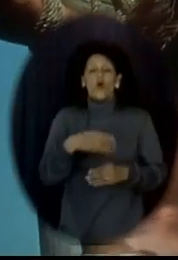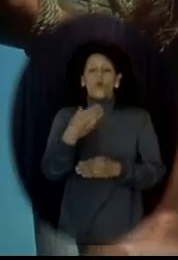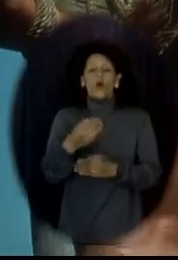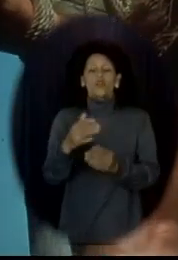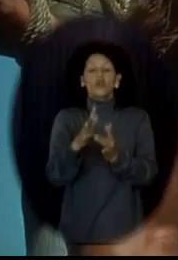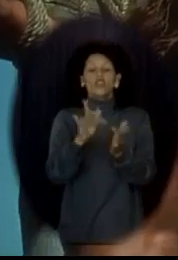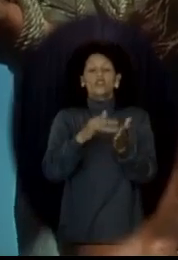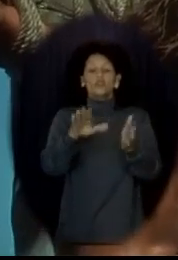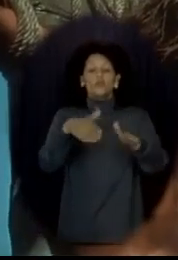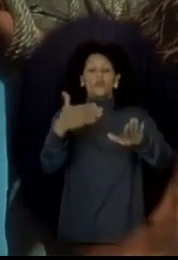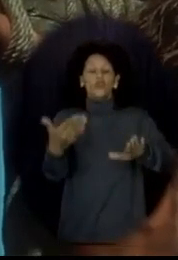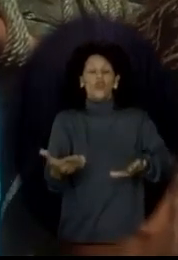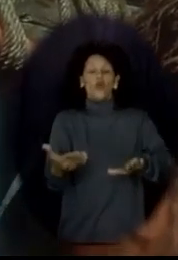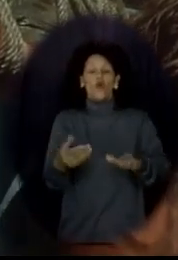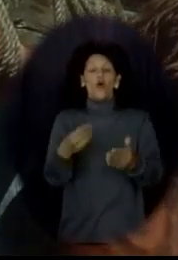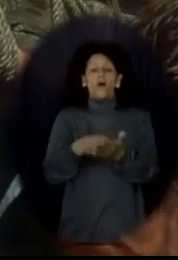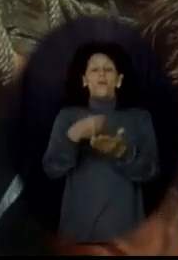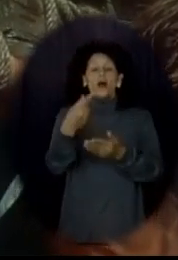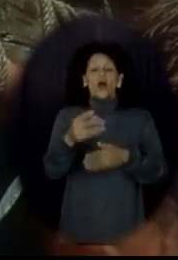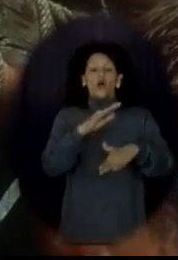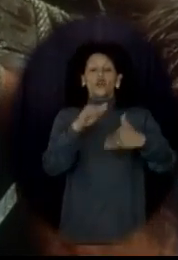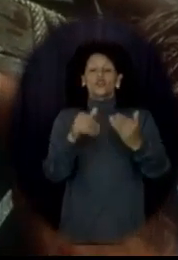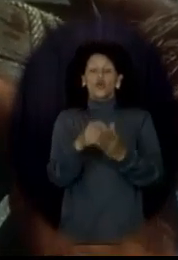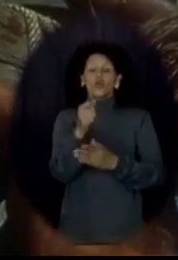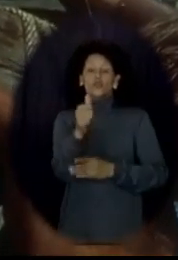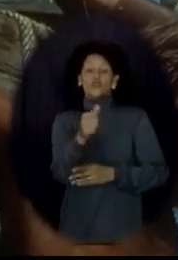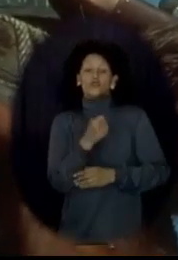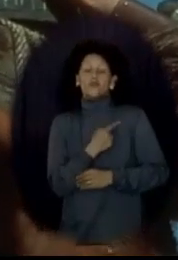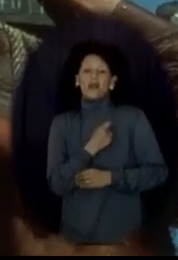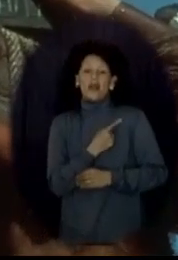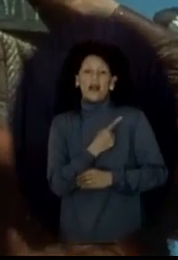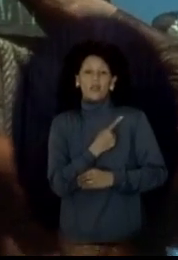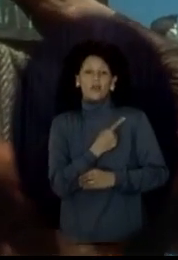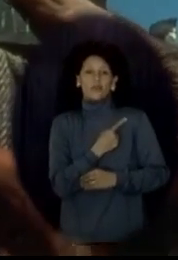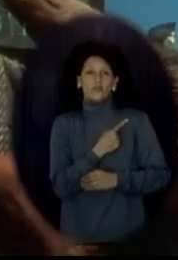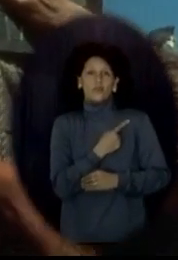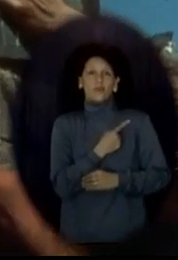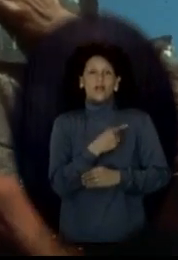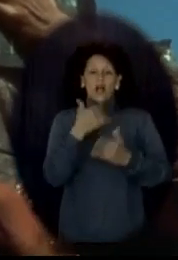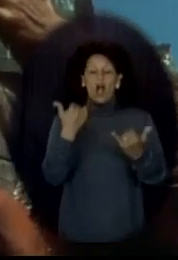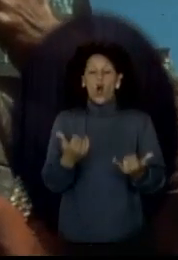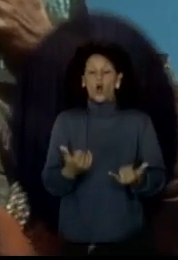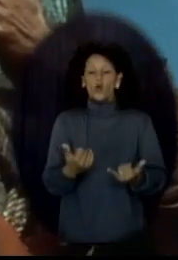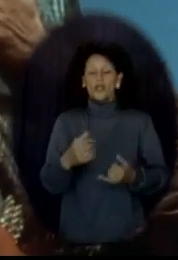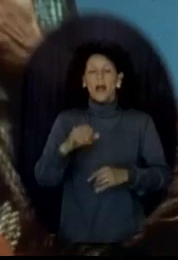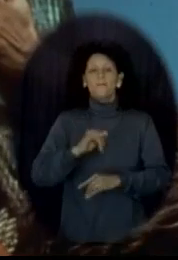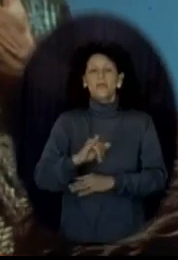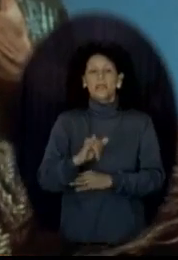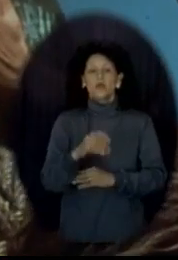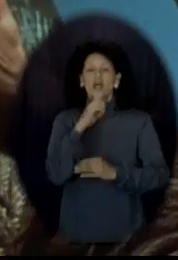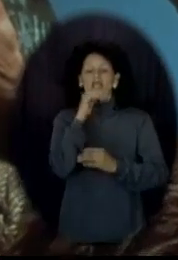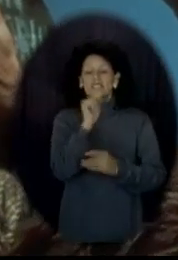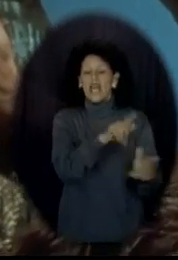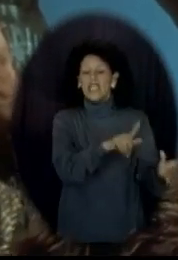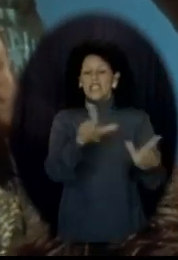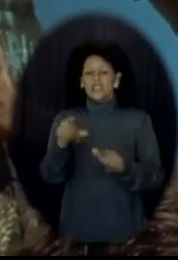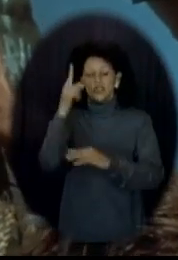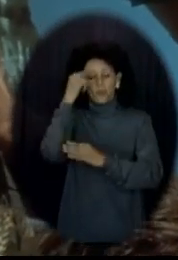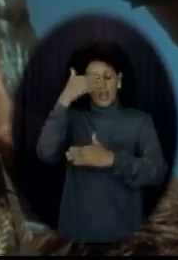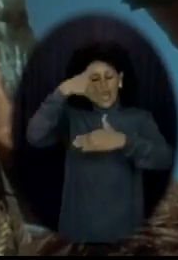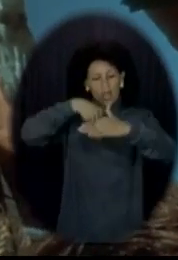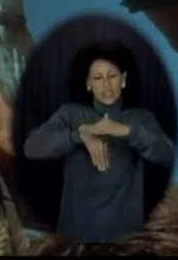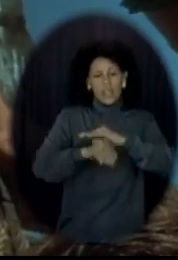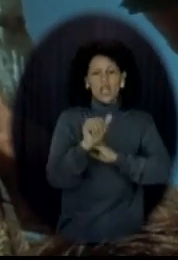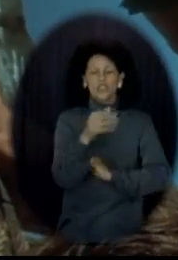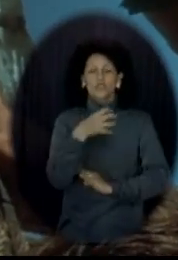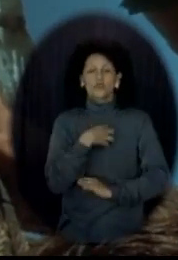Cuando Jesús murió, pagó la penitencia por tus pecados. Ahora mismo está listo para entrar en tu